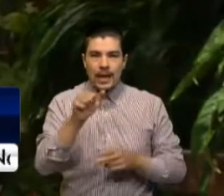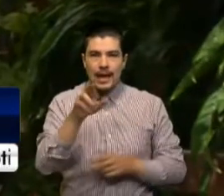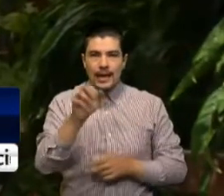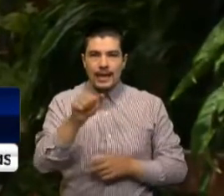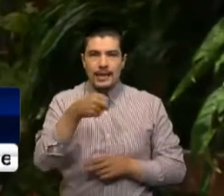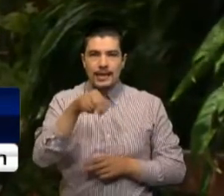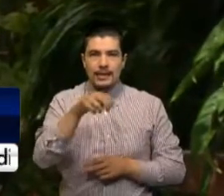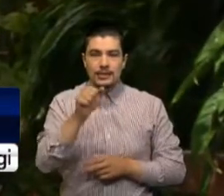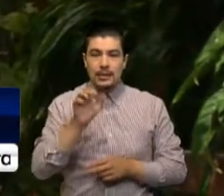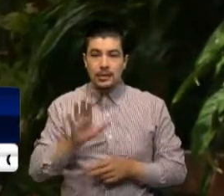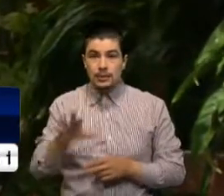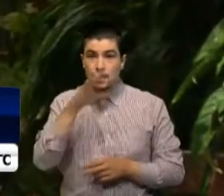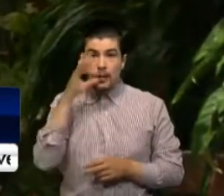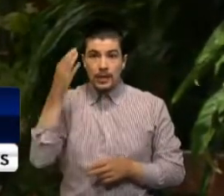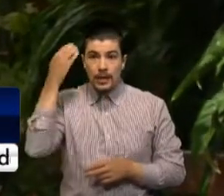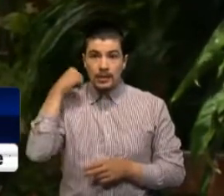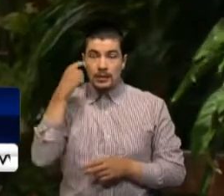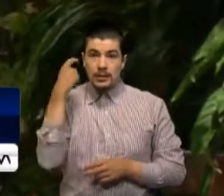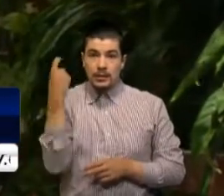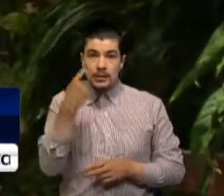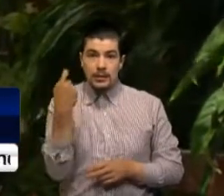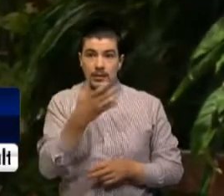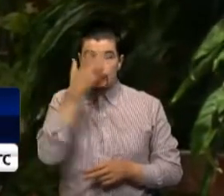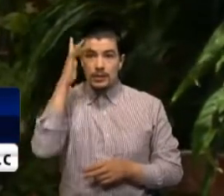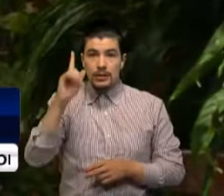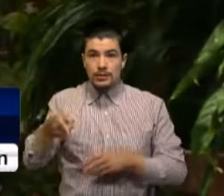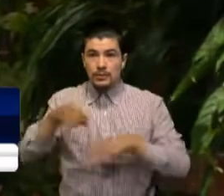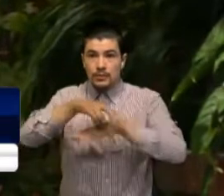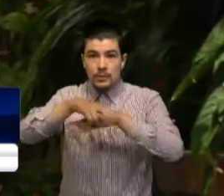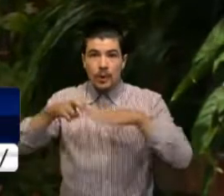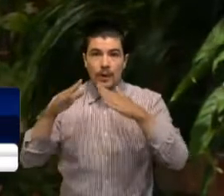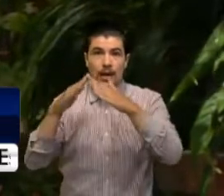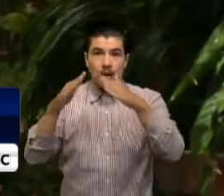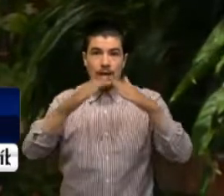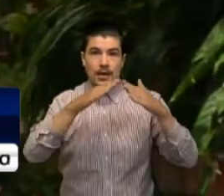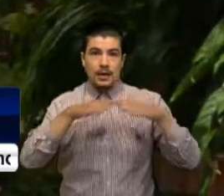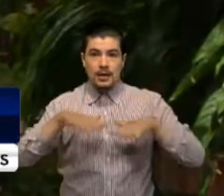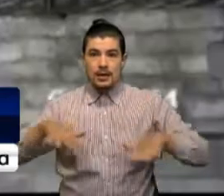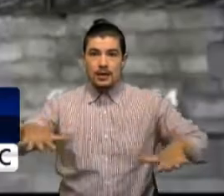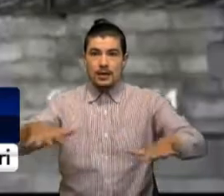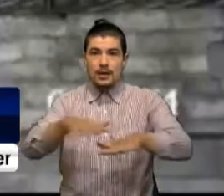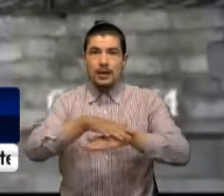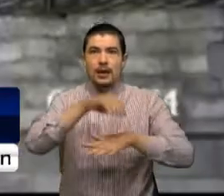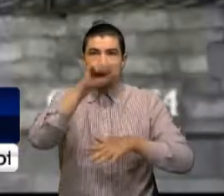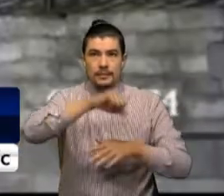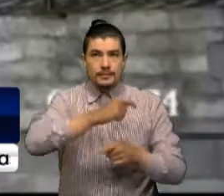Araña. El hombre era buscado por hurto a apartamentos.